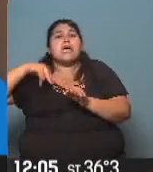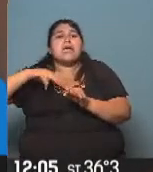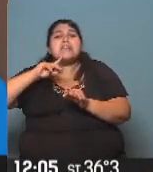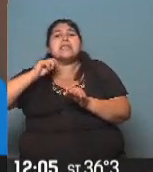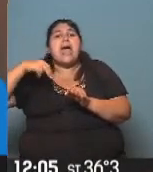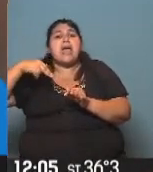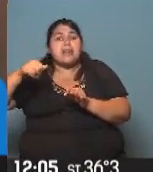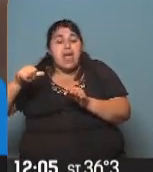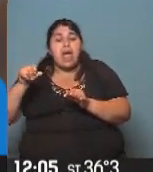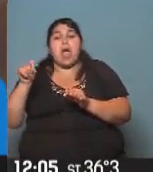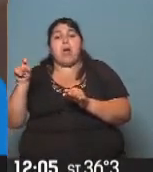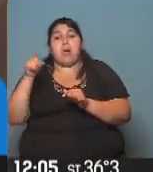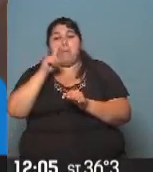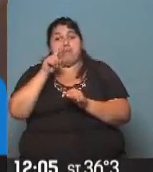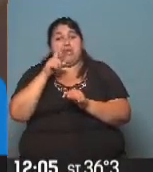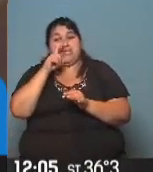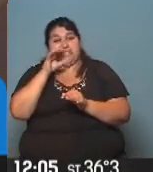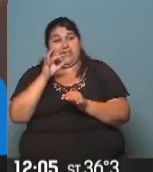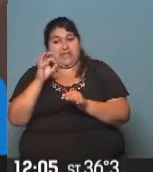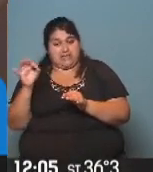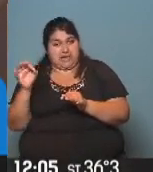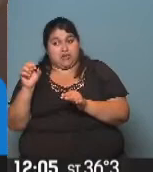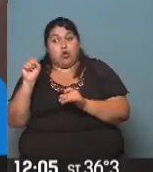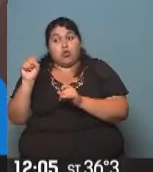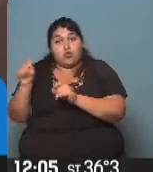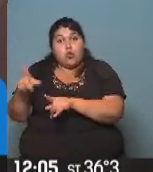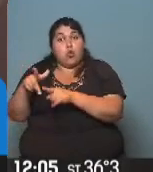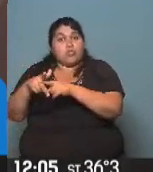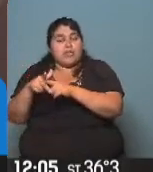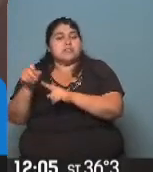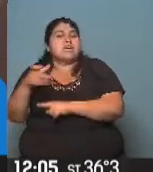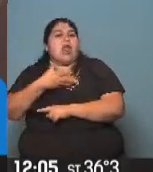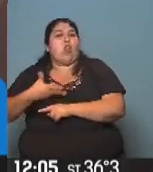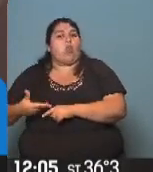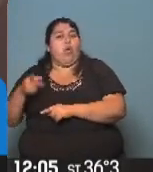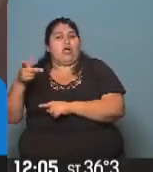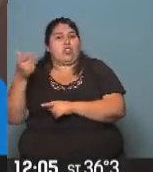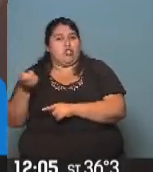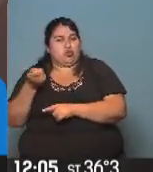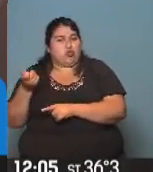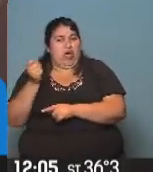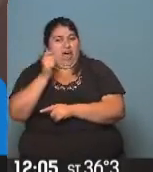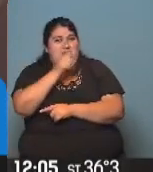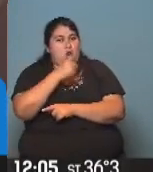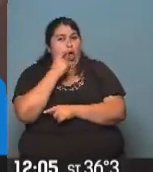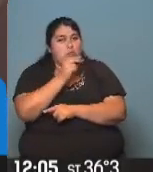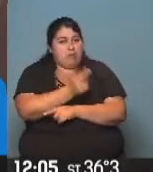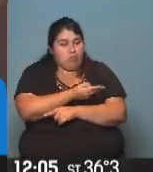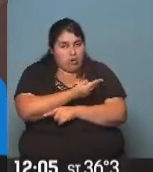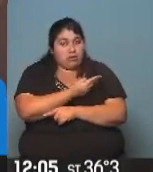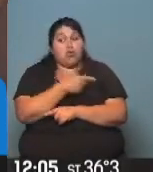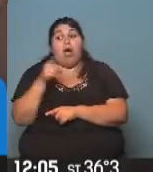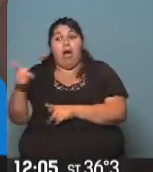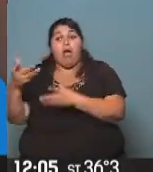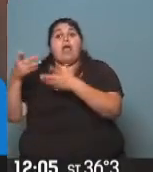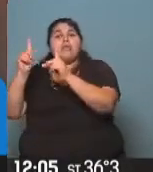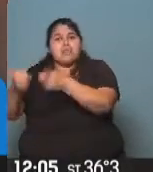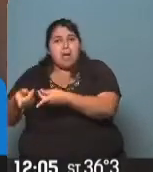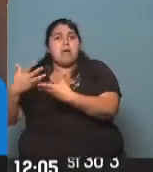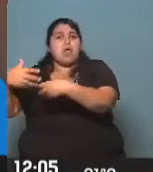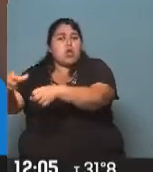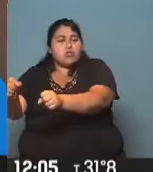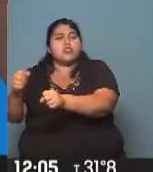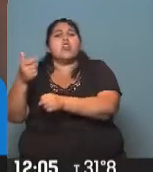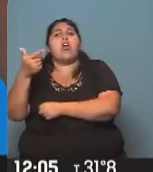y pintado de color gris en ese mismo taller mecánico se encontró un arma calibre 38